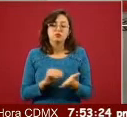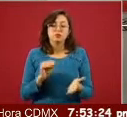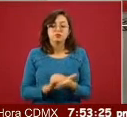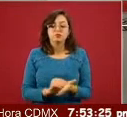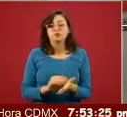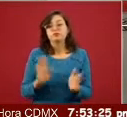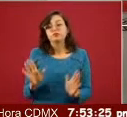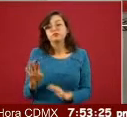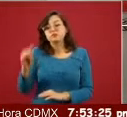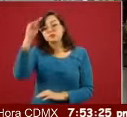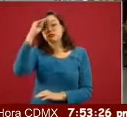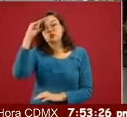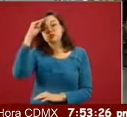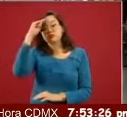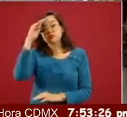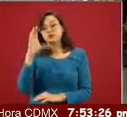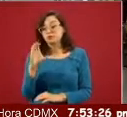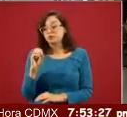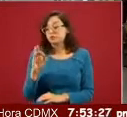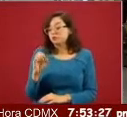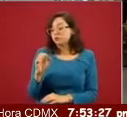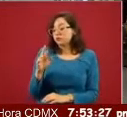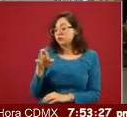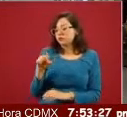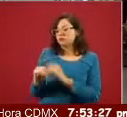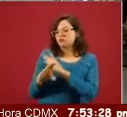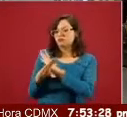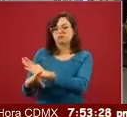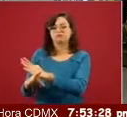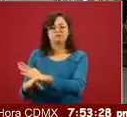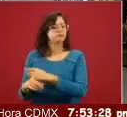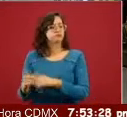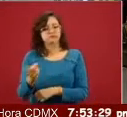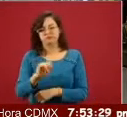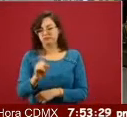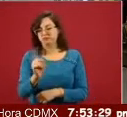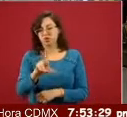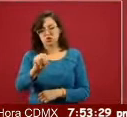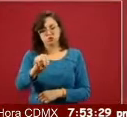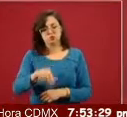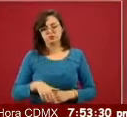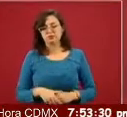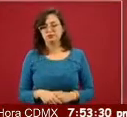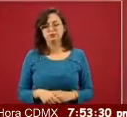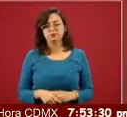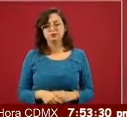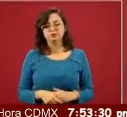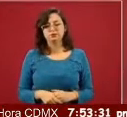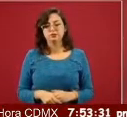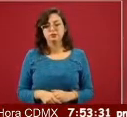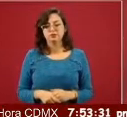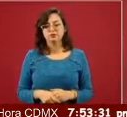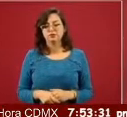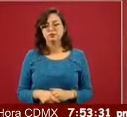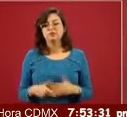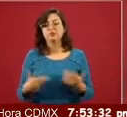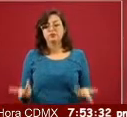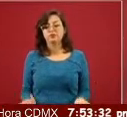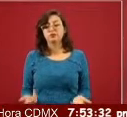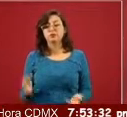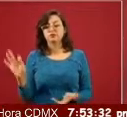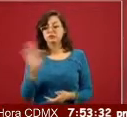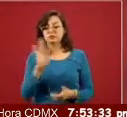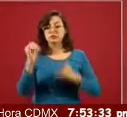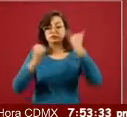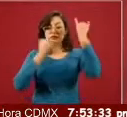se haya quedado con la idea de que COFEPRIS lo está obstaculizando, sepa que no es el caso, y si ha contribuido a